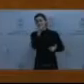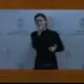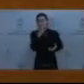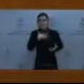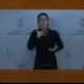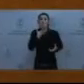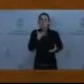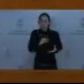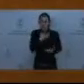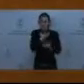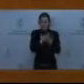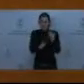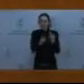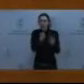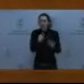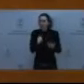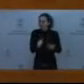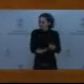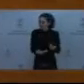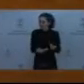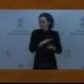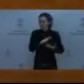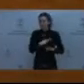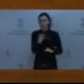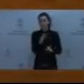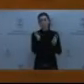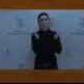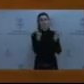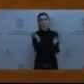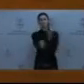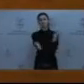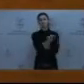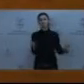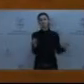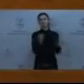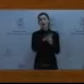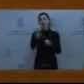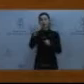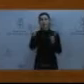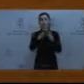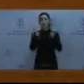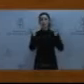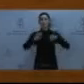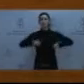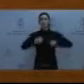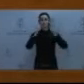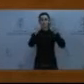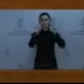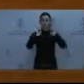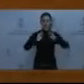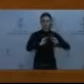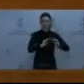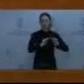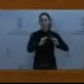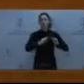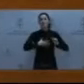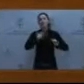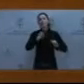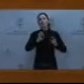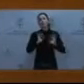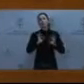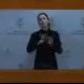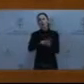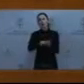pudiera estarlo equivocado, pero creo que en nada beneficiaría a los profesores de la enseñanza concertada. O podemos hablar también de hechos concretos y